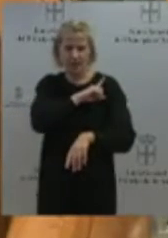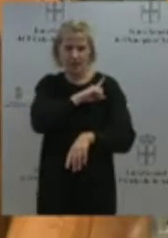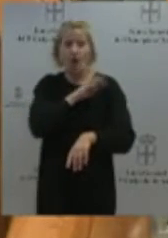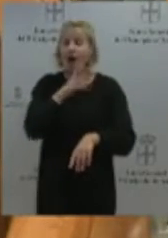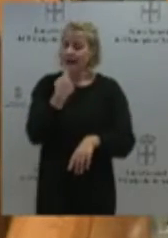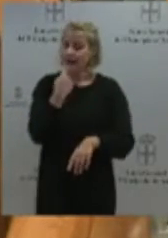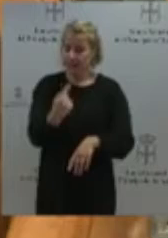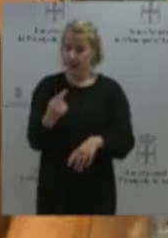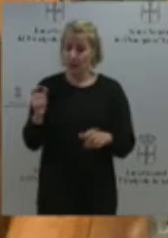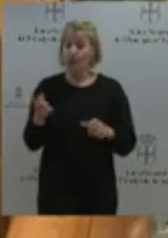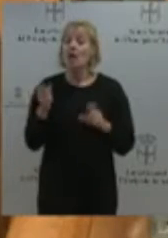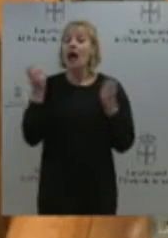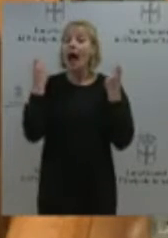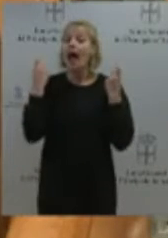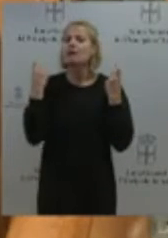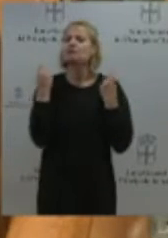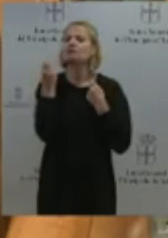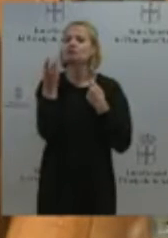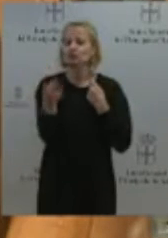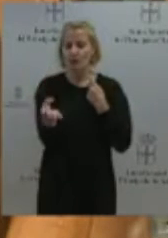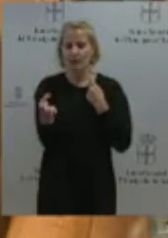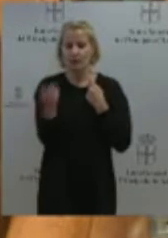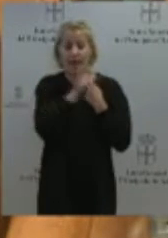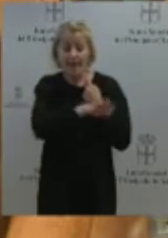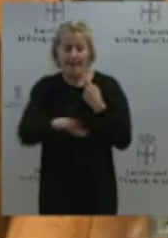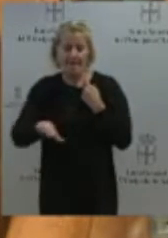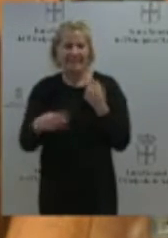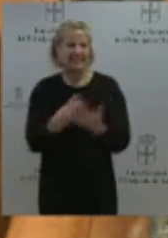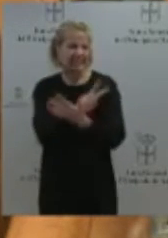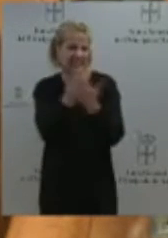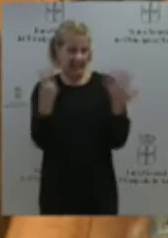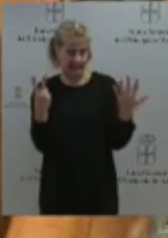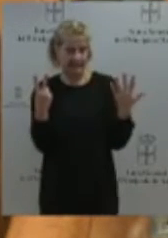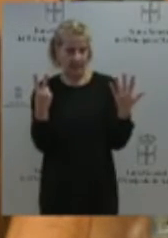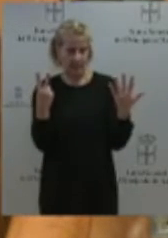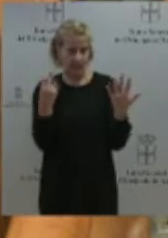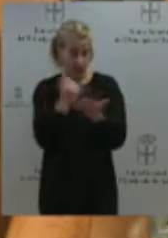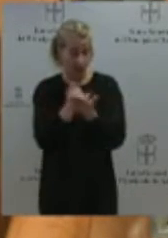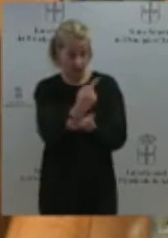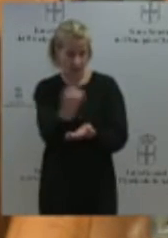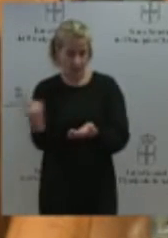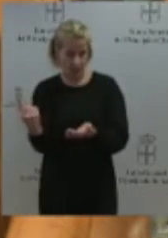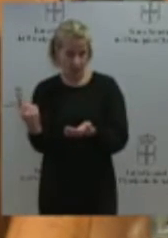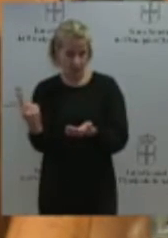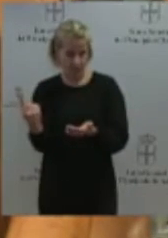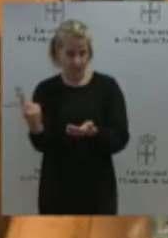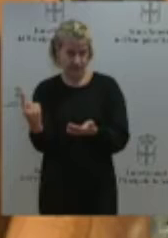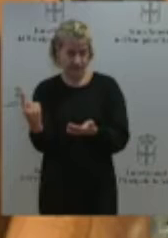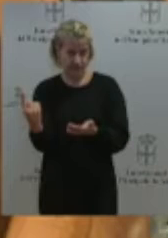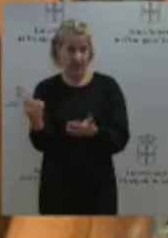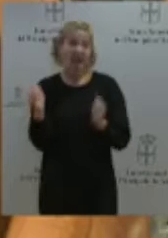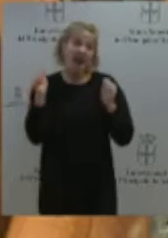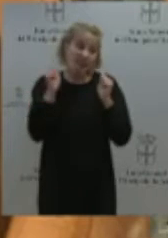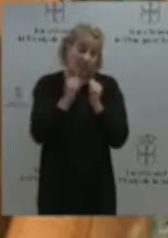en infantil, la ratio media aula en Asturias. 17. No llega a 20 en primaria, no llega a 23 en secundaria y no